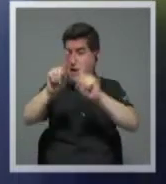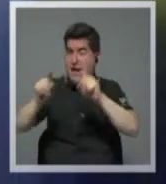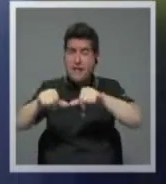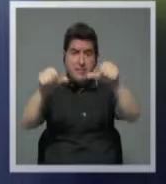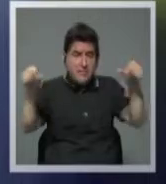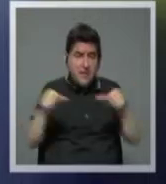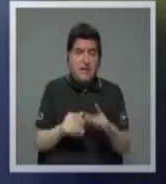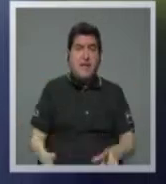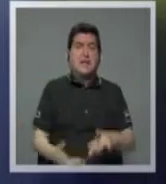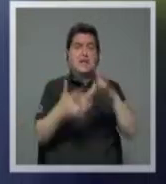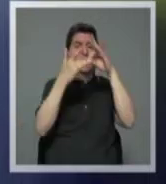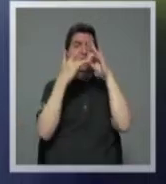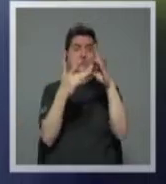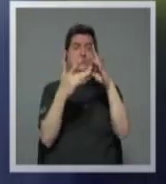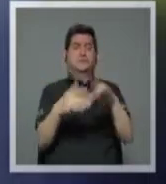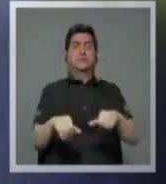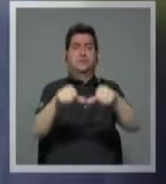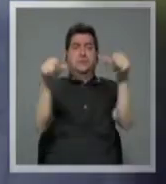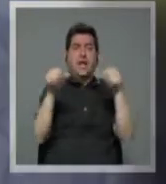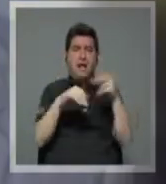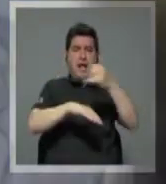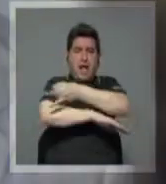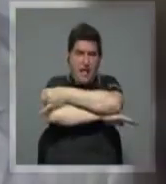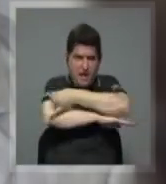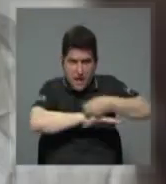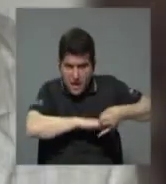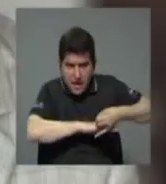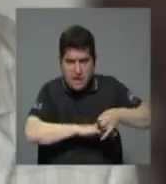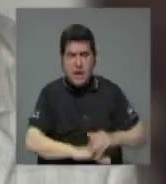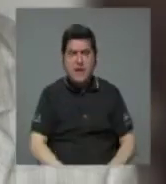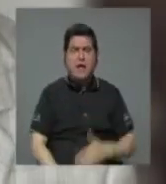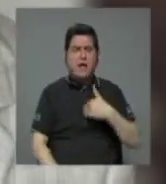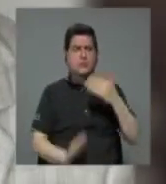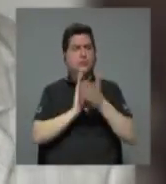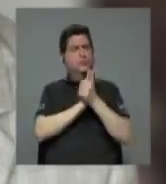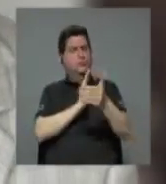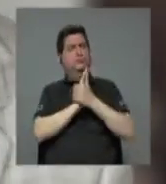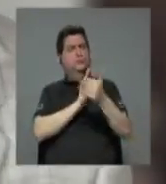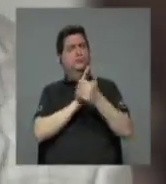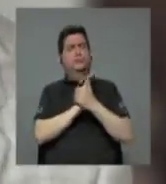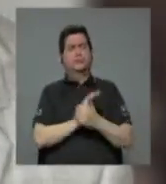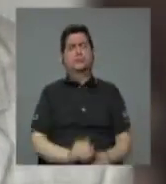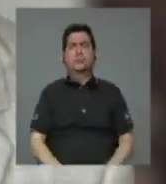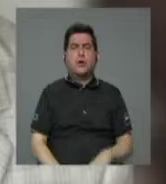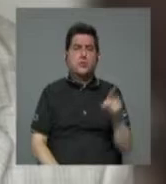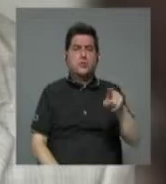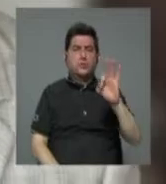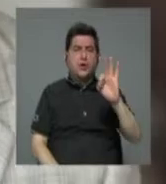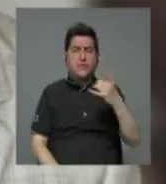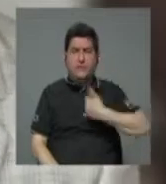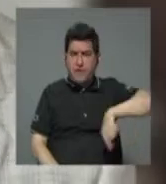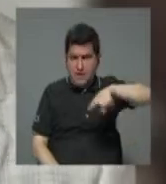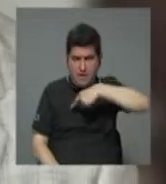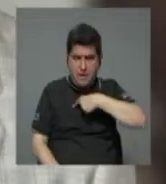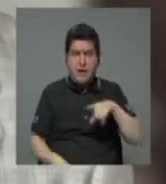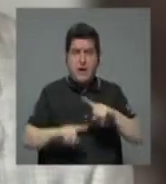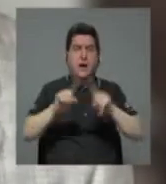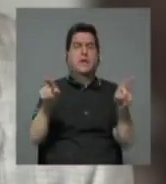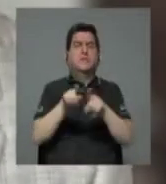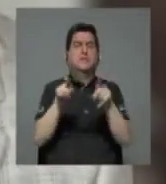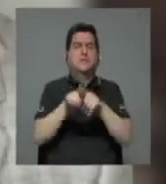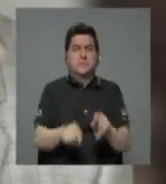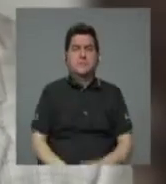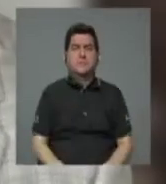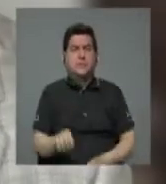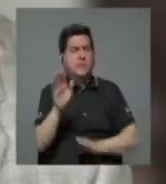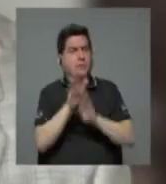campos, particularmente las áreas de ingeniería tienen un gran potencial en una zona franca como la nuestra, pero también se han